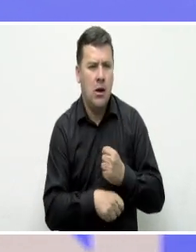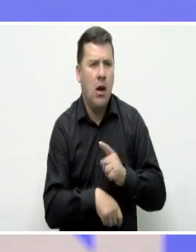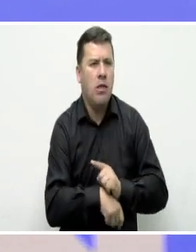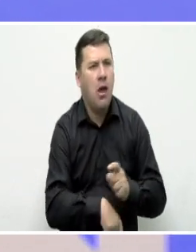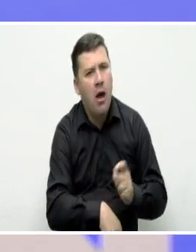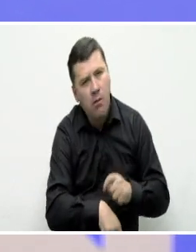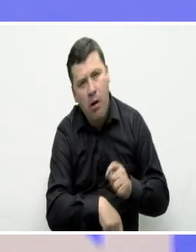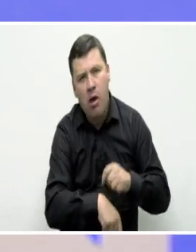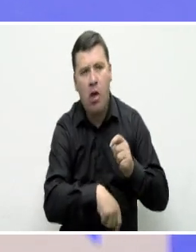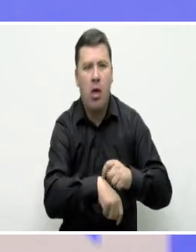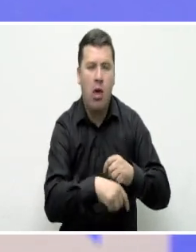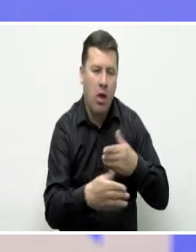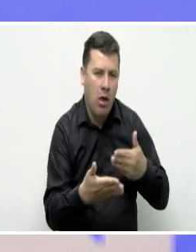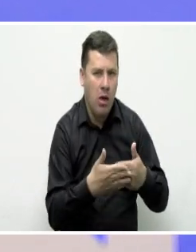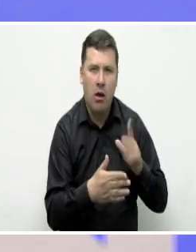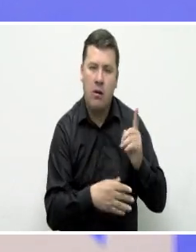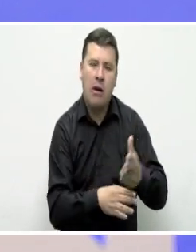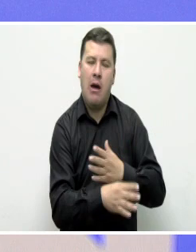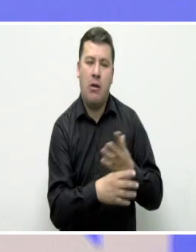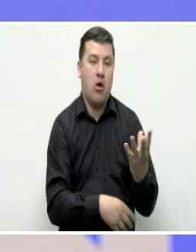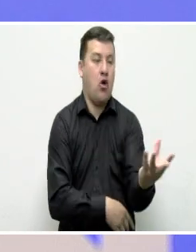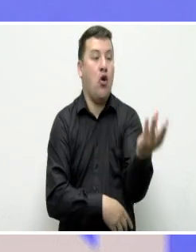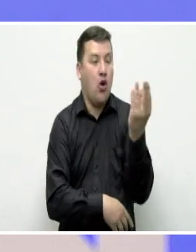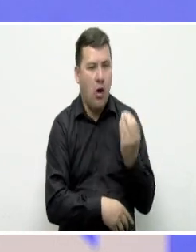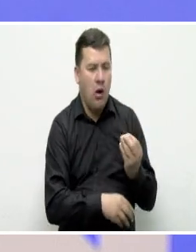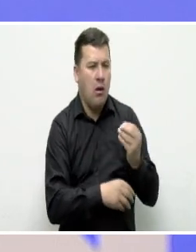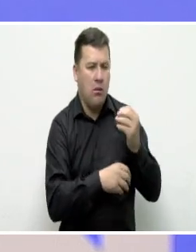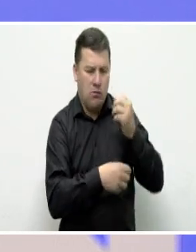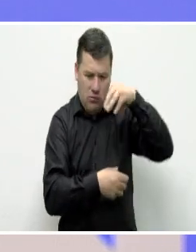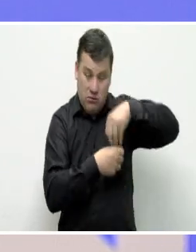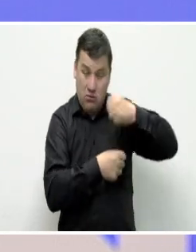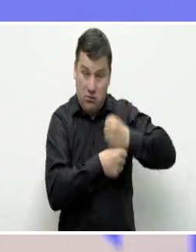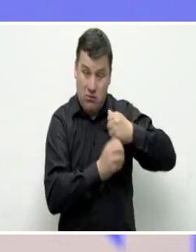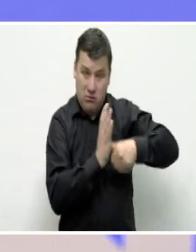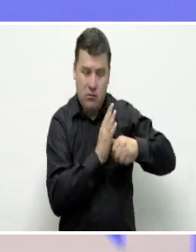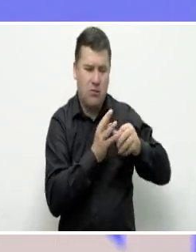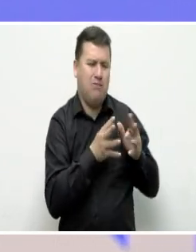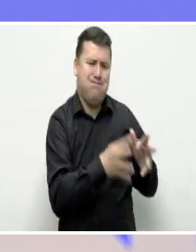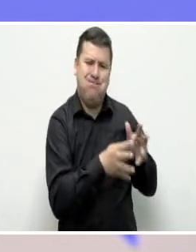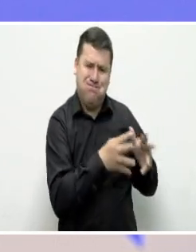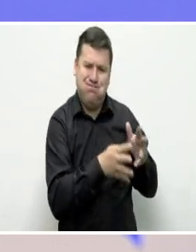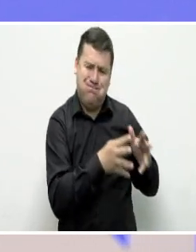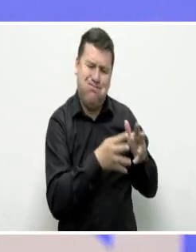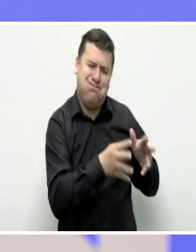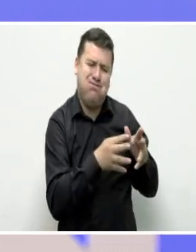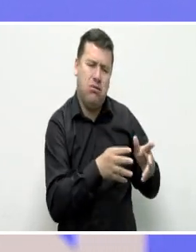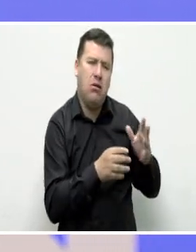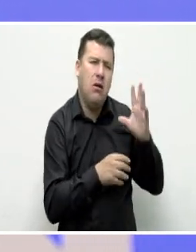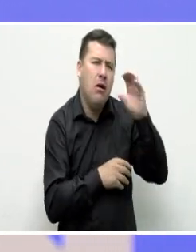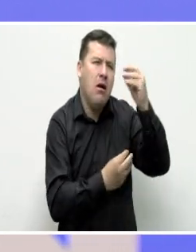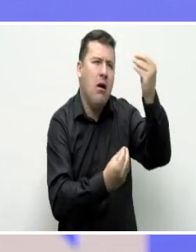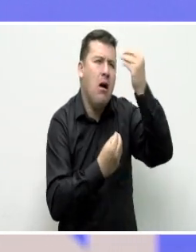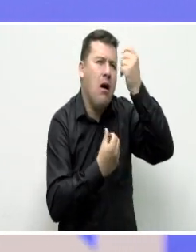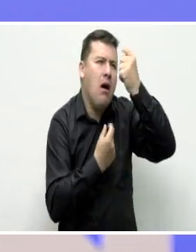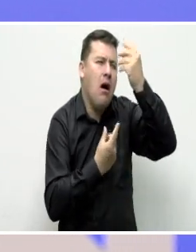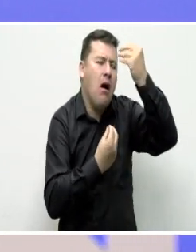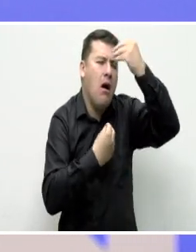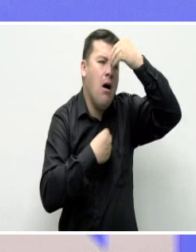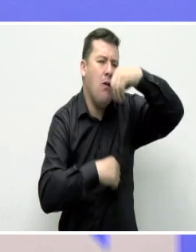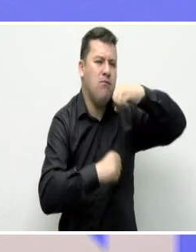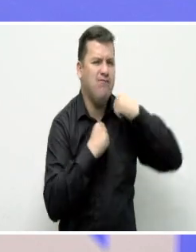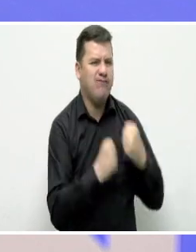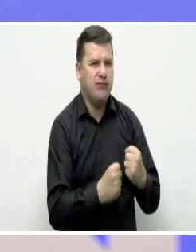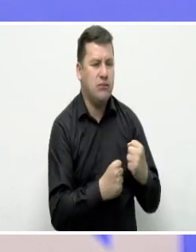Por ejemplo, en temas de capacitación de nuestros funcionarios del talento humano, justamente para que ellos entiendan